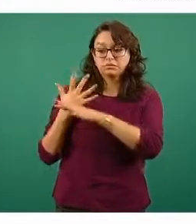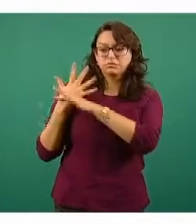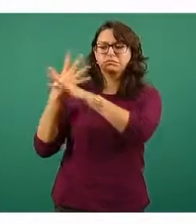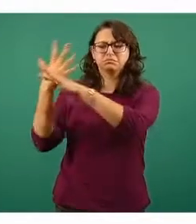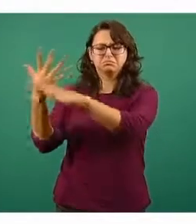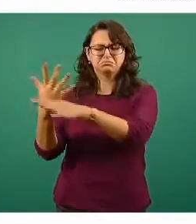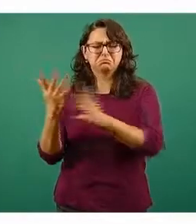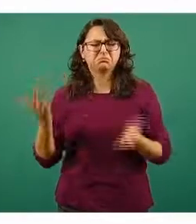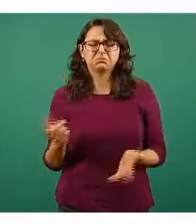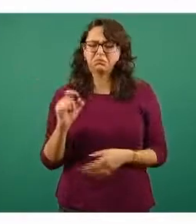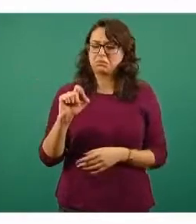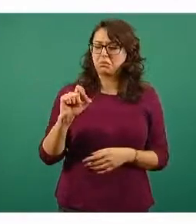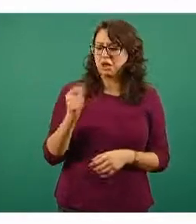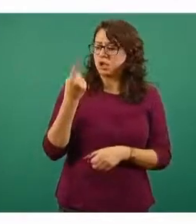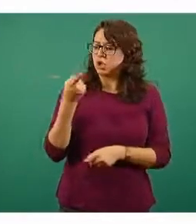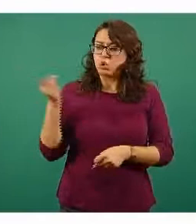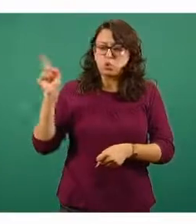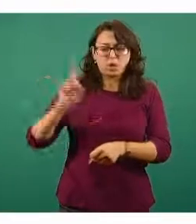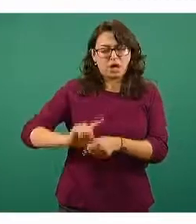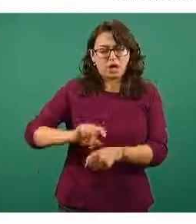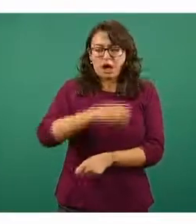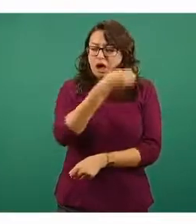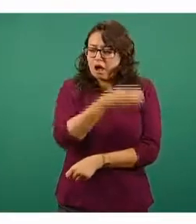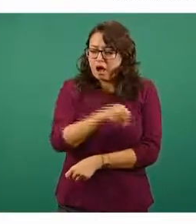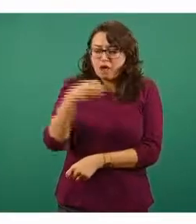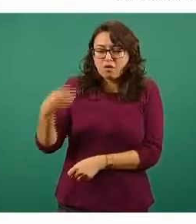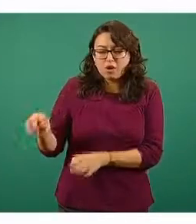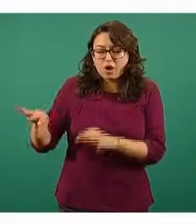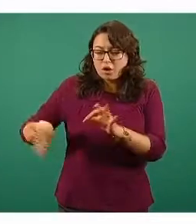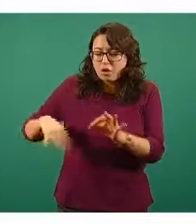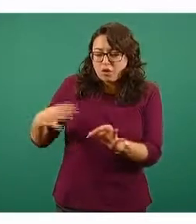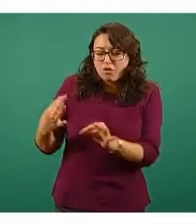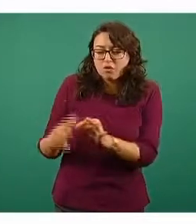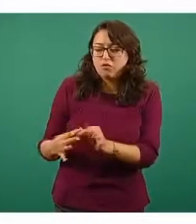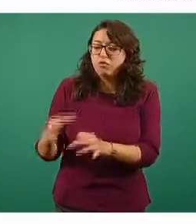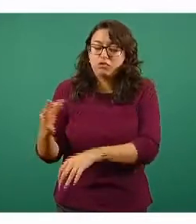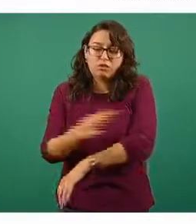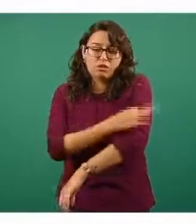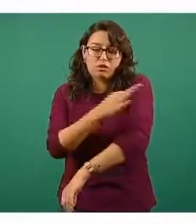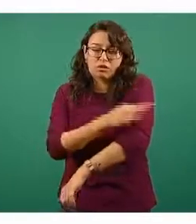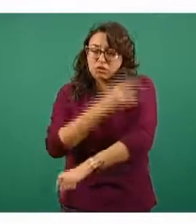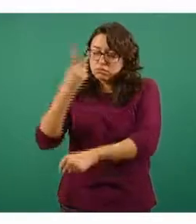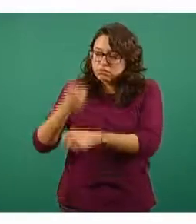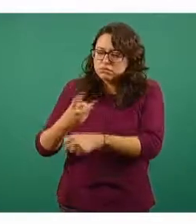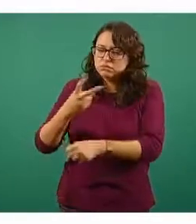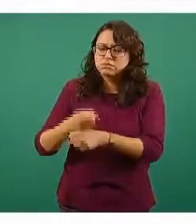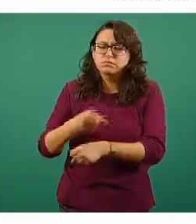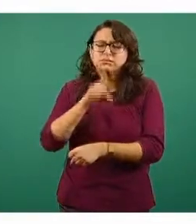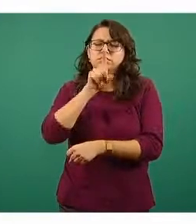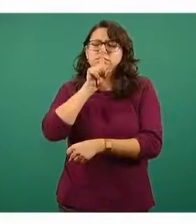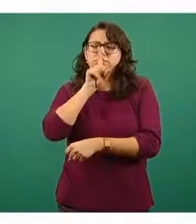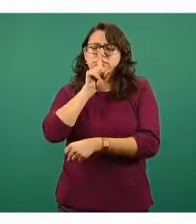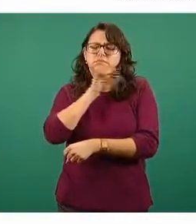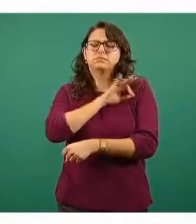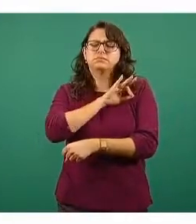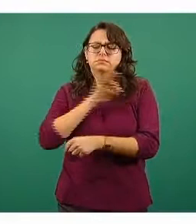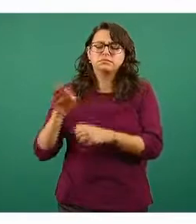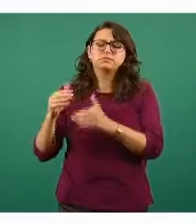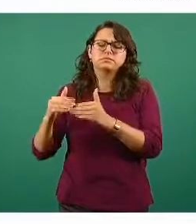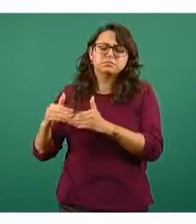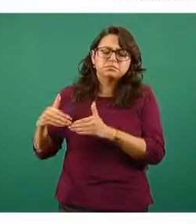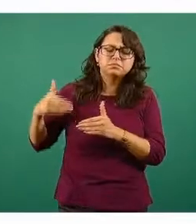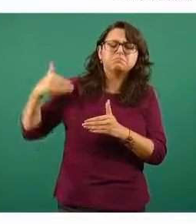que podría espaciarse el tiempo que separa la primera dosis de la segunda dosis con el propósito de ampliar